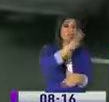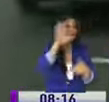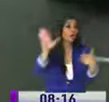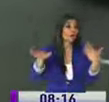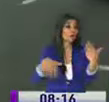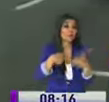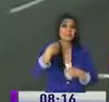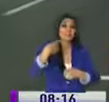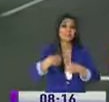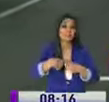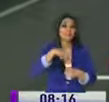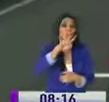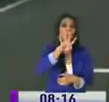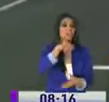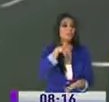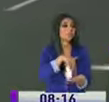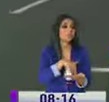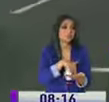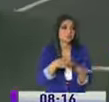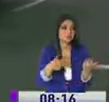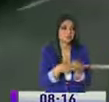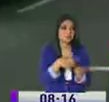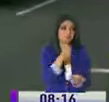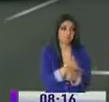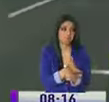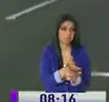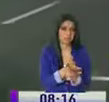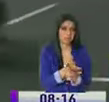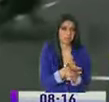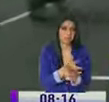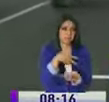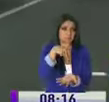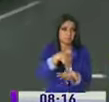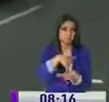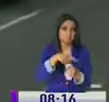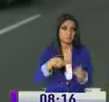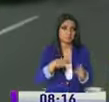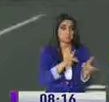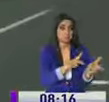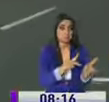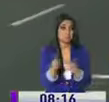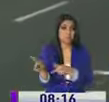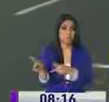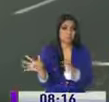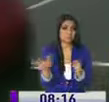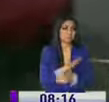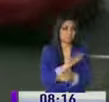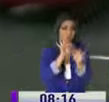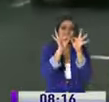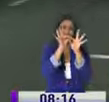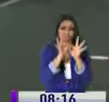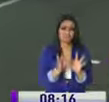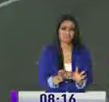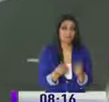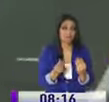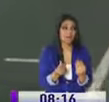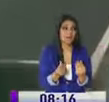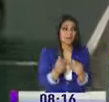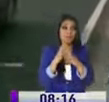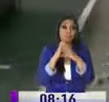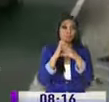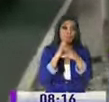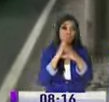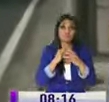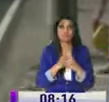ciudad hay más de 4000 paradas sin embargo para este plan integral de mejoramiento de la calidad del transporte público